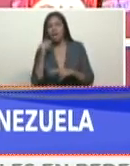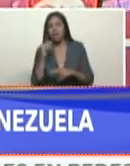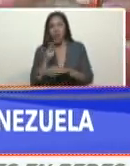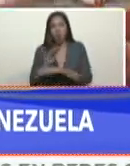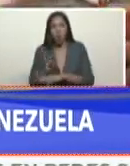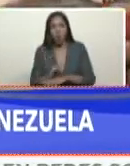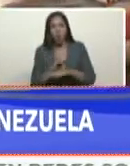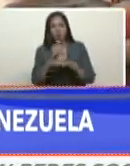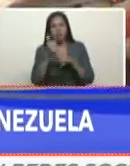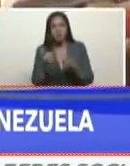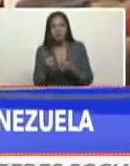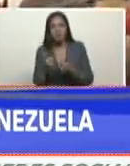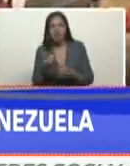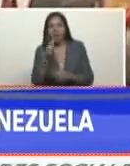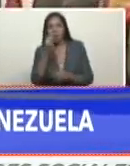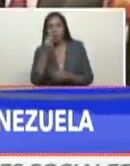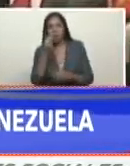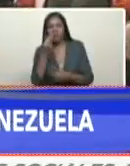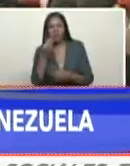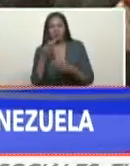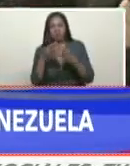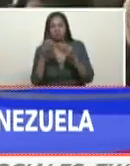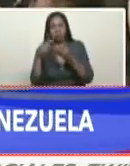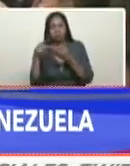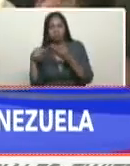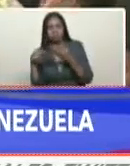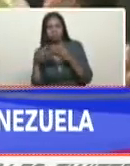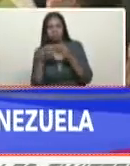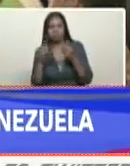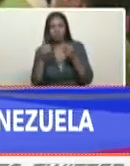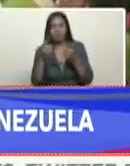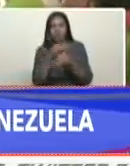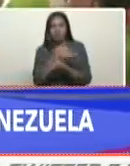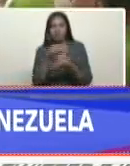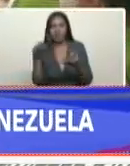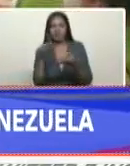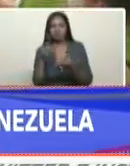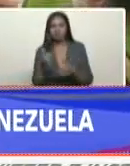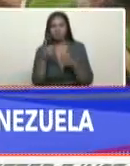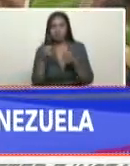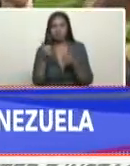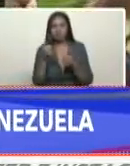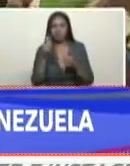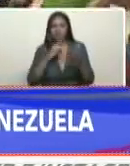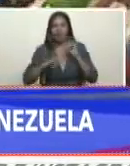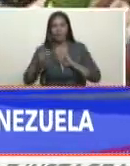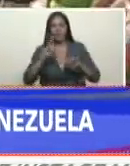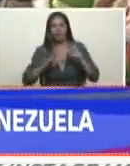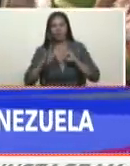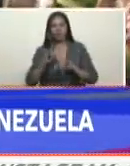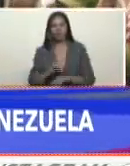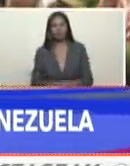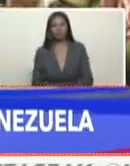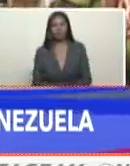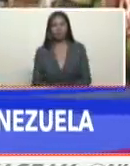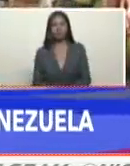criados, bien levantados, bien alimentados, bien amados, bien amados.